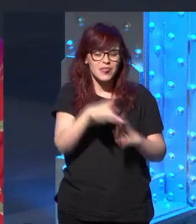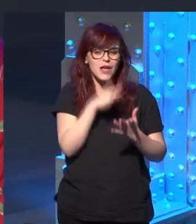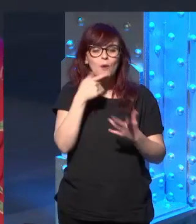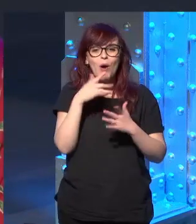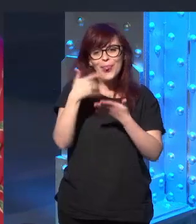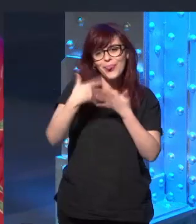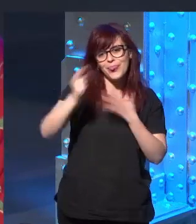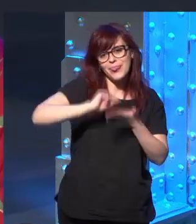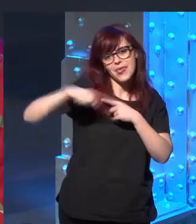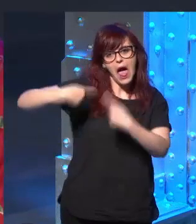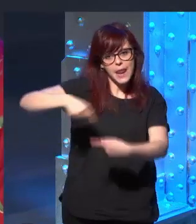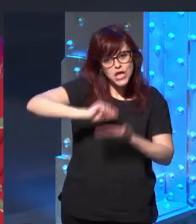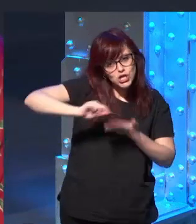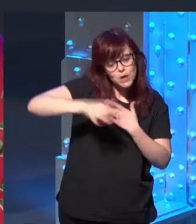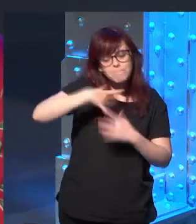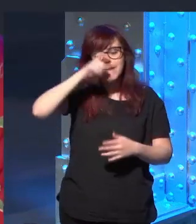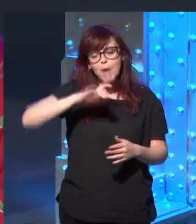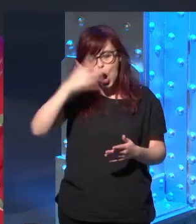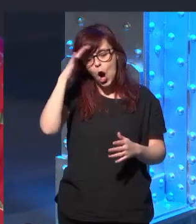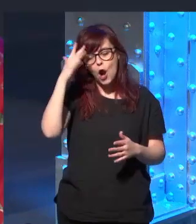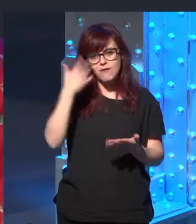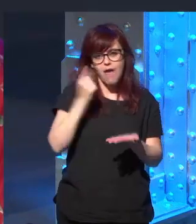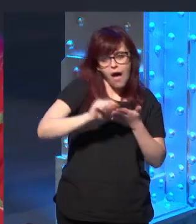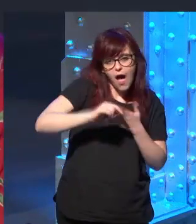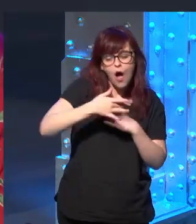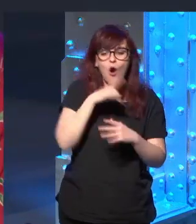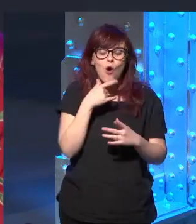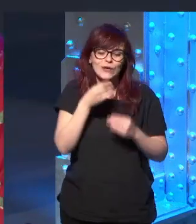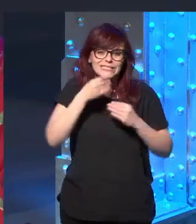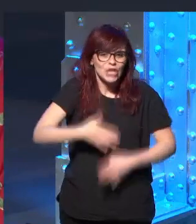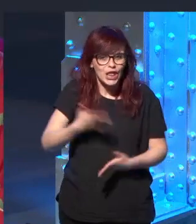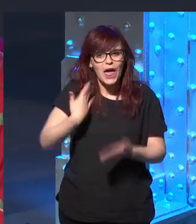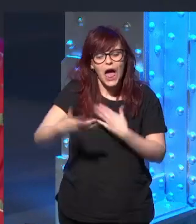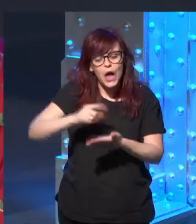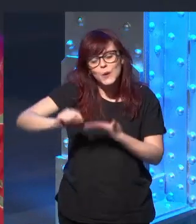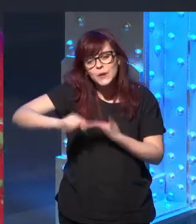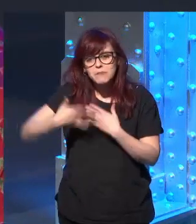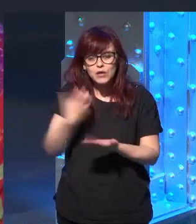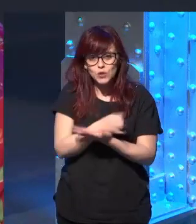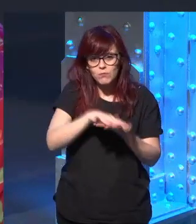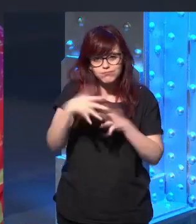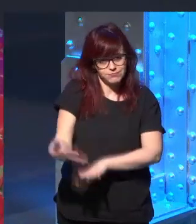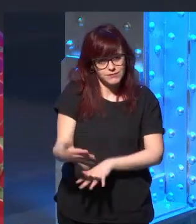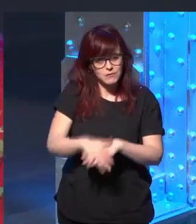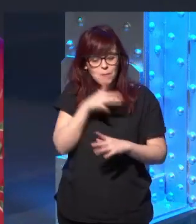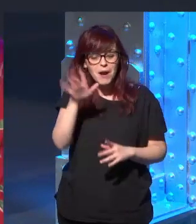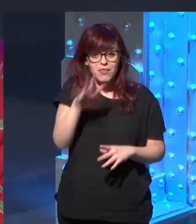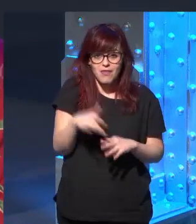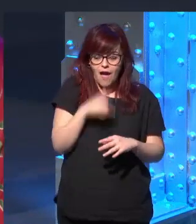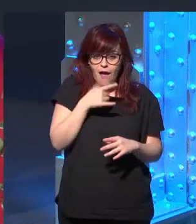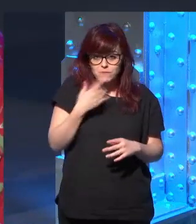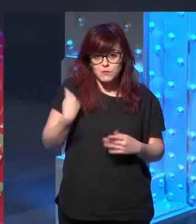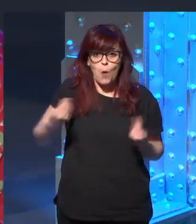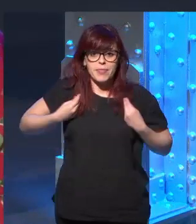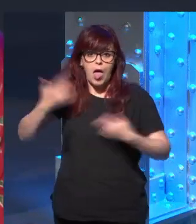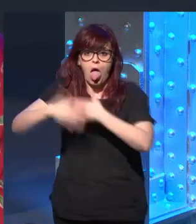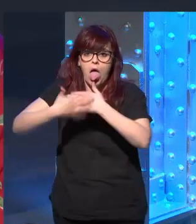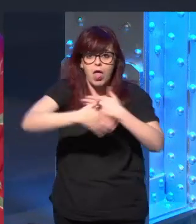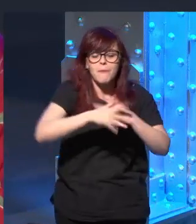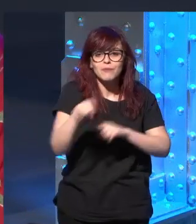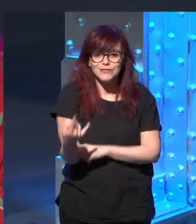los diarios, con los libros de memorias, con las autobiografías, los epistolarios. Eran los reductos de libertad que tenían las mujeres